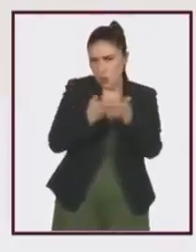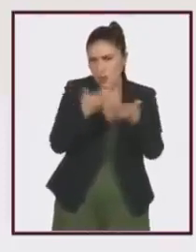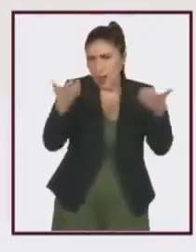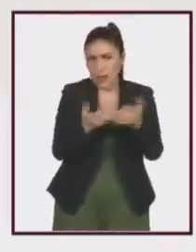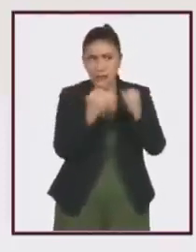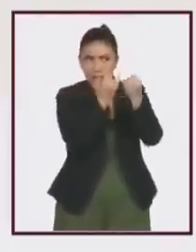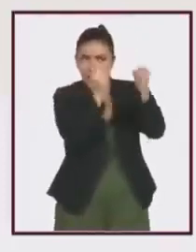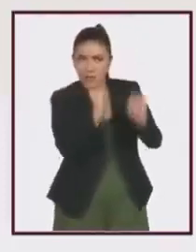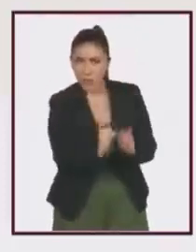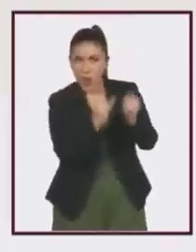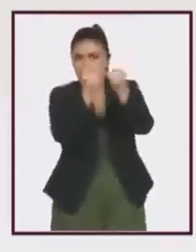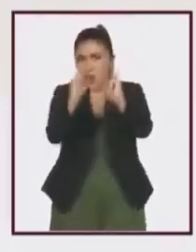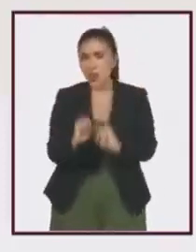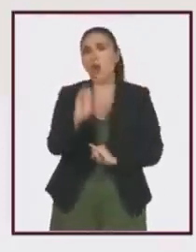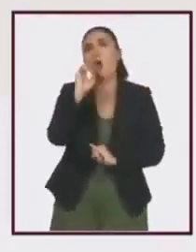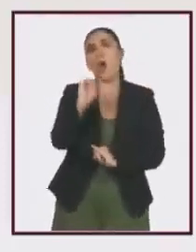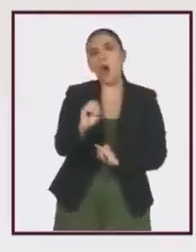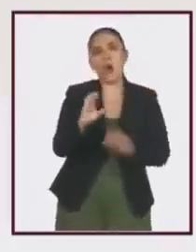o en colectivo?